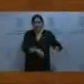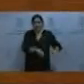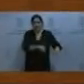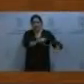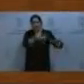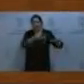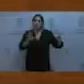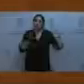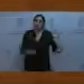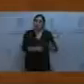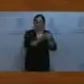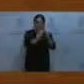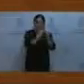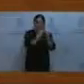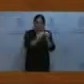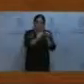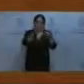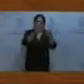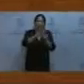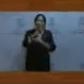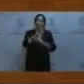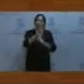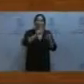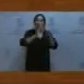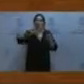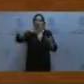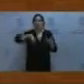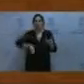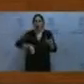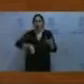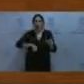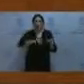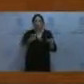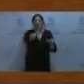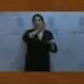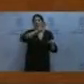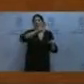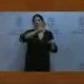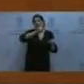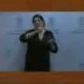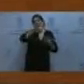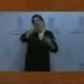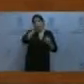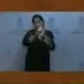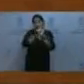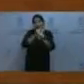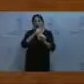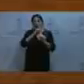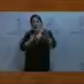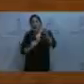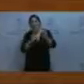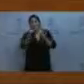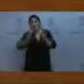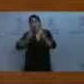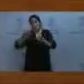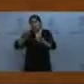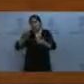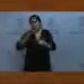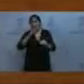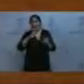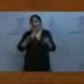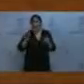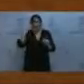hago un resumen. En materia de personal, que la empresa es verdad que pasó de 40 y pico trabajadores a 20 y pico hoy en día, pero a lo largo de estos